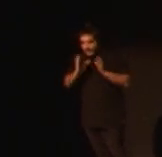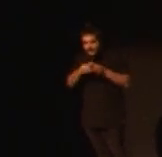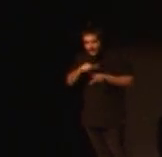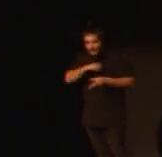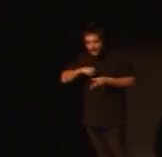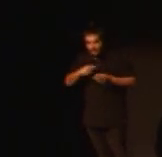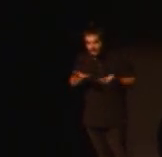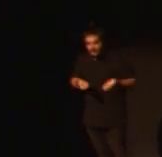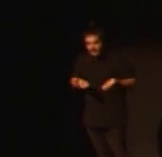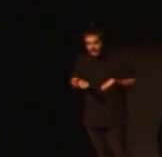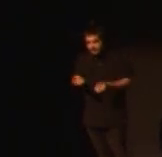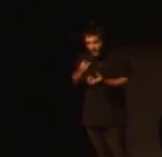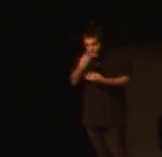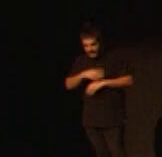contáis?